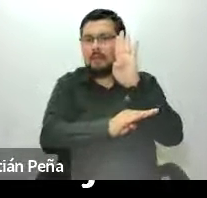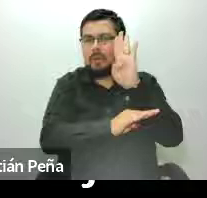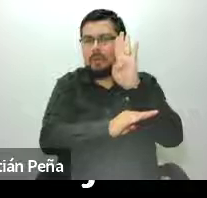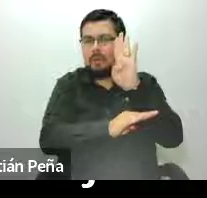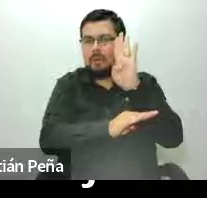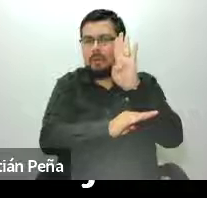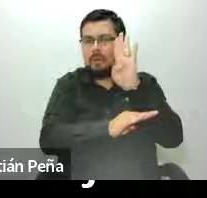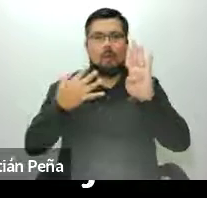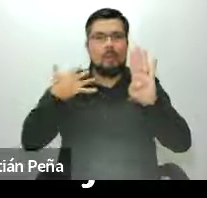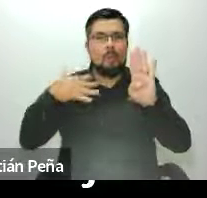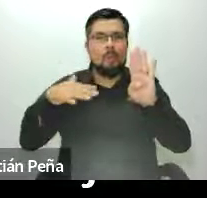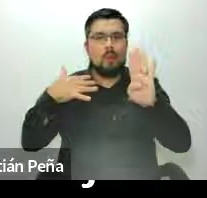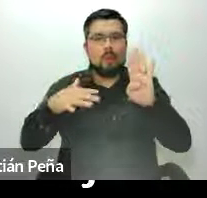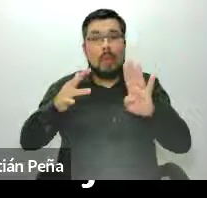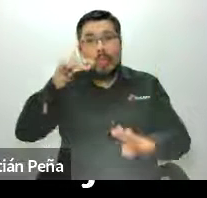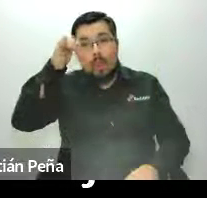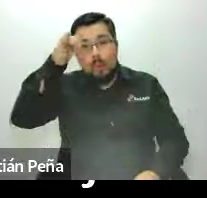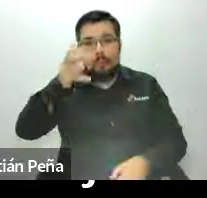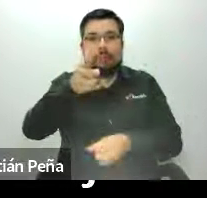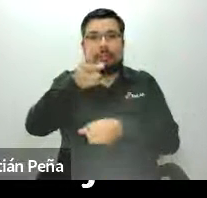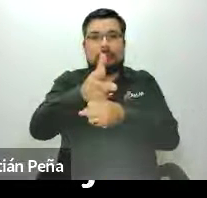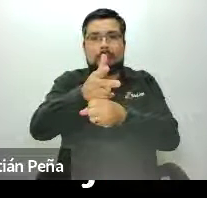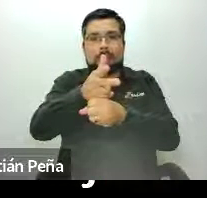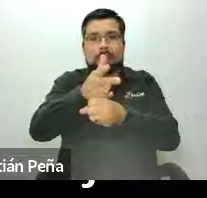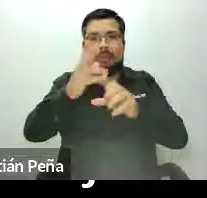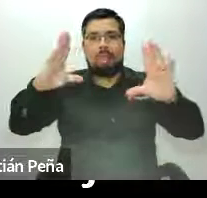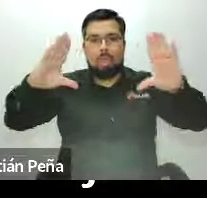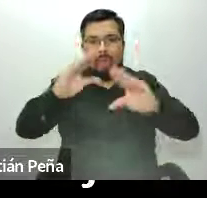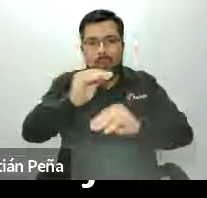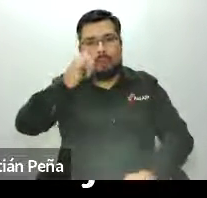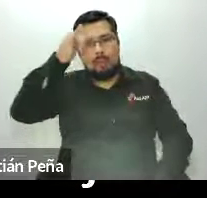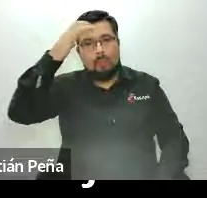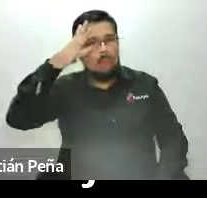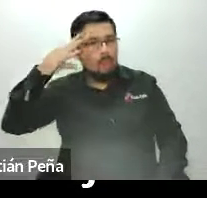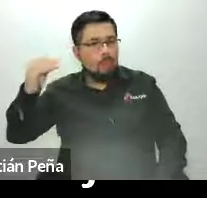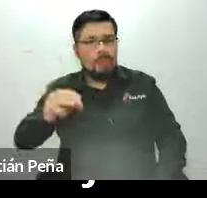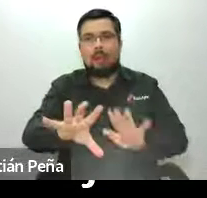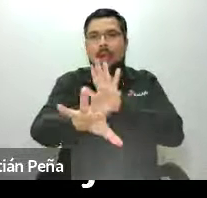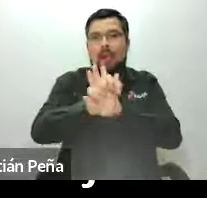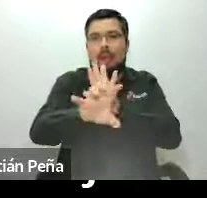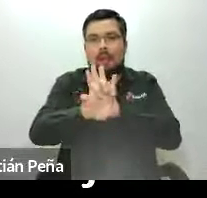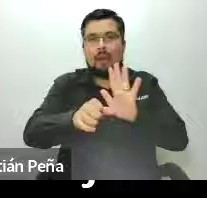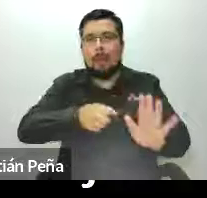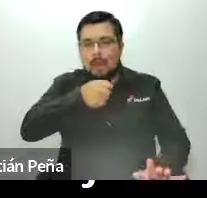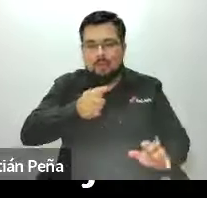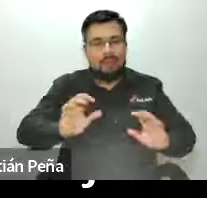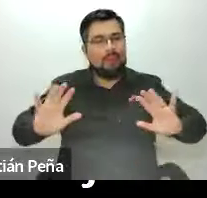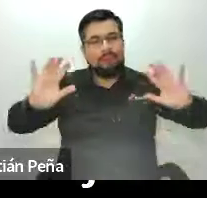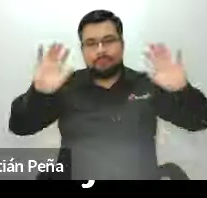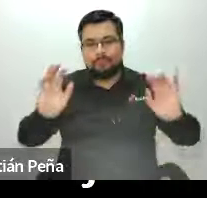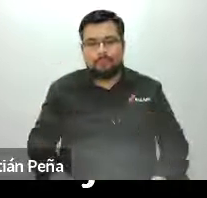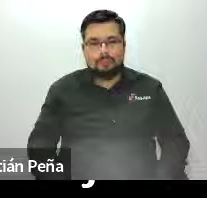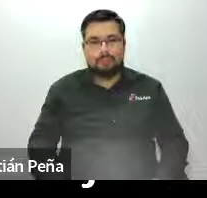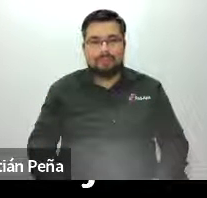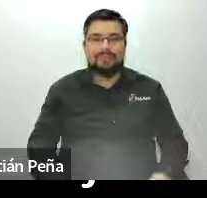estoy sin cámara, perdón. Siempre me olvido todo. Yo me olvido grabar, me olvido poner micrófono, me olvido todo. Entonces, ciertos criterios que nos